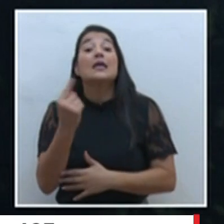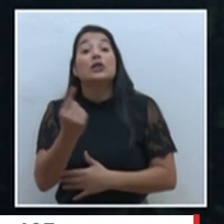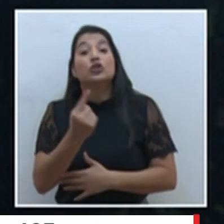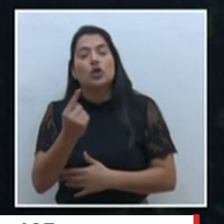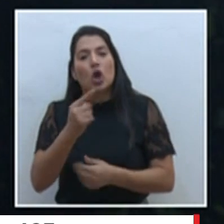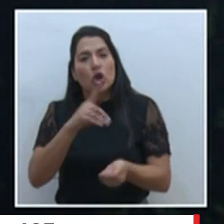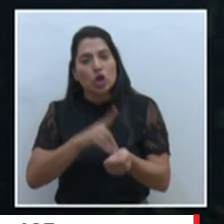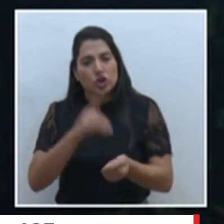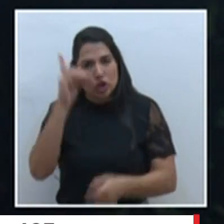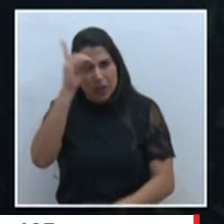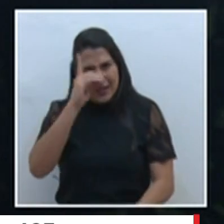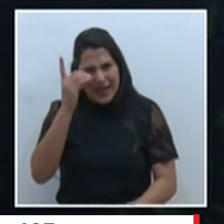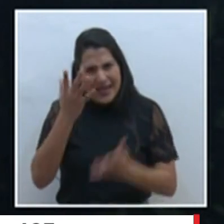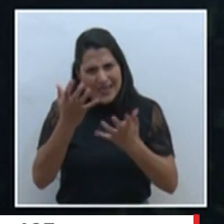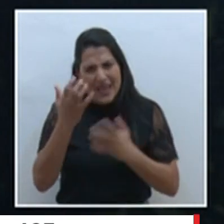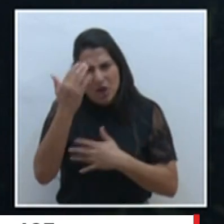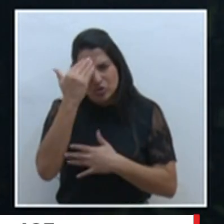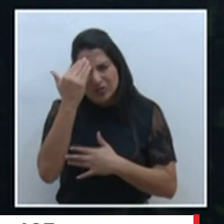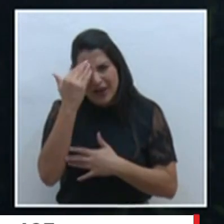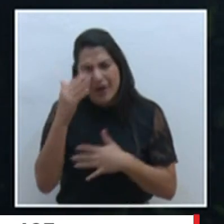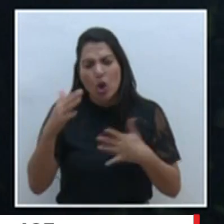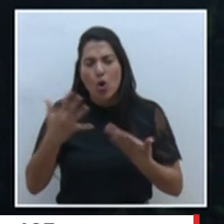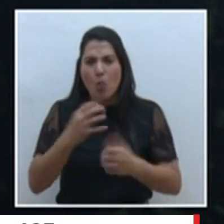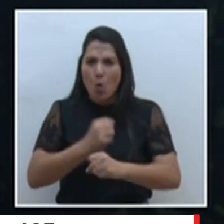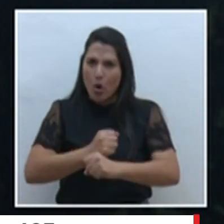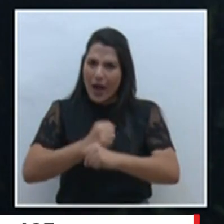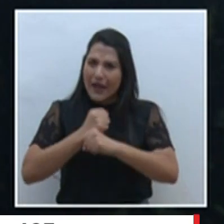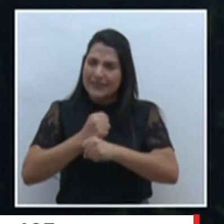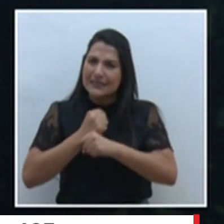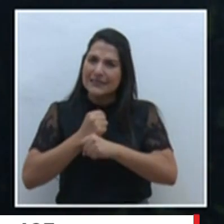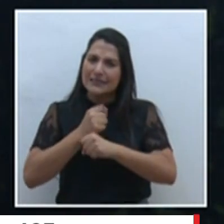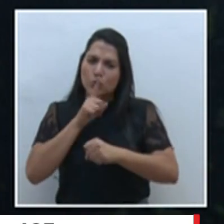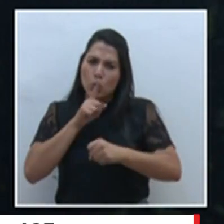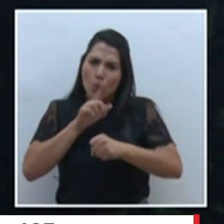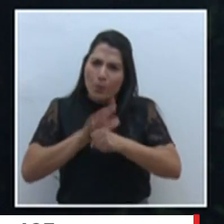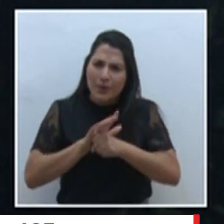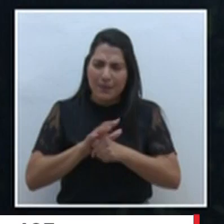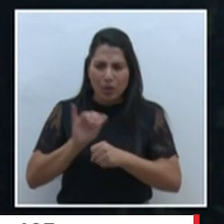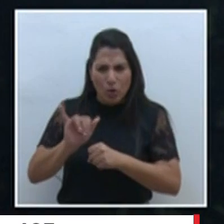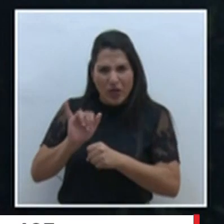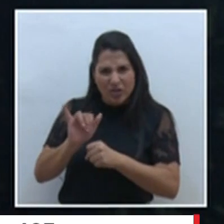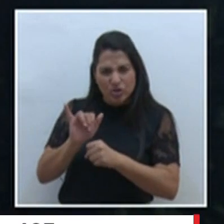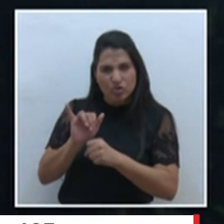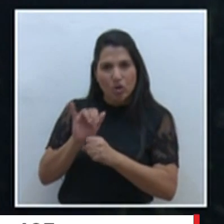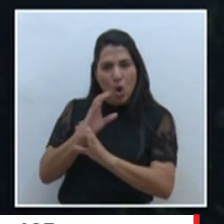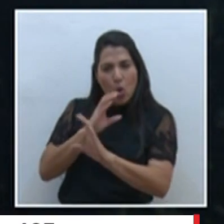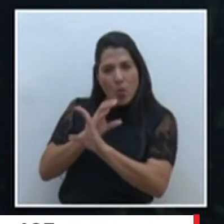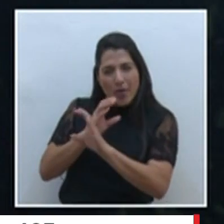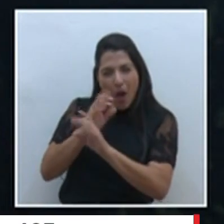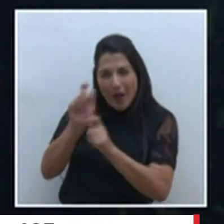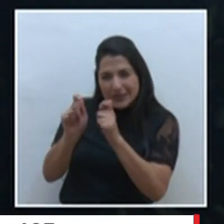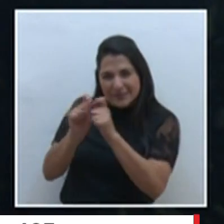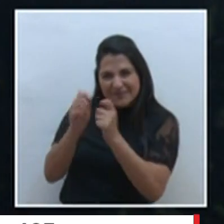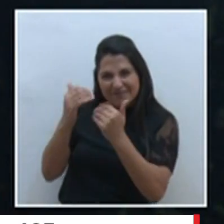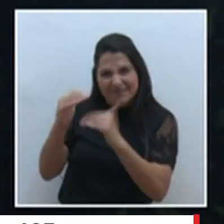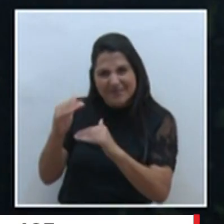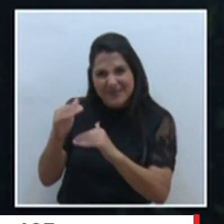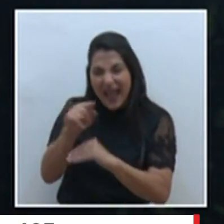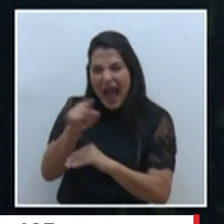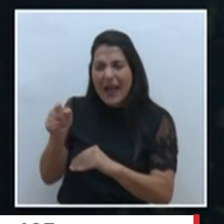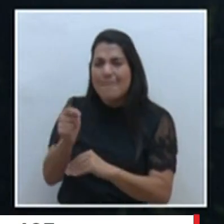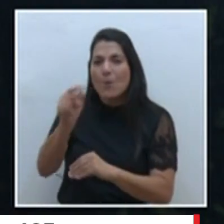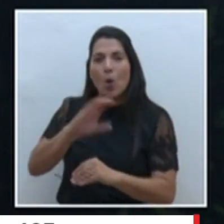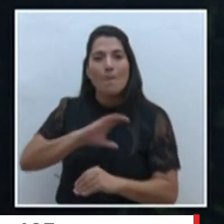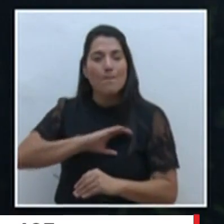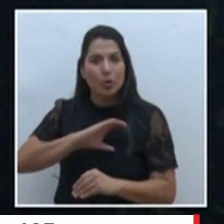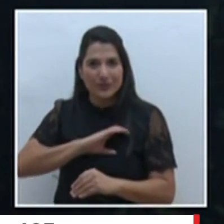don Daniel, quería ver cómo van a garantizar el cumplimiento de estas medidas focalizadas, porque son zonas que tienen muy poco personal policial, que